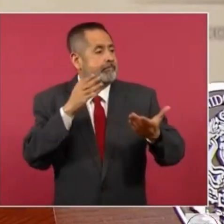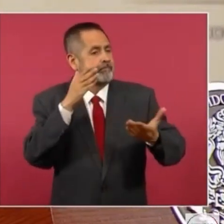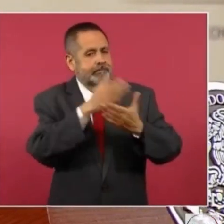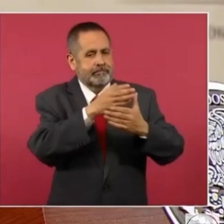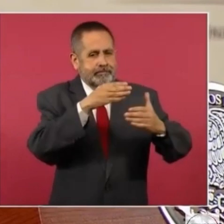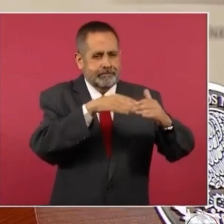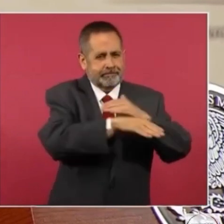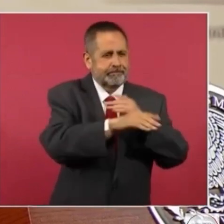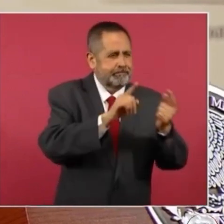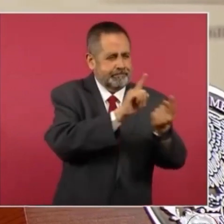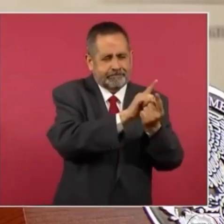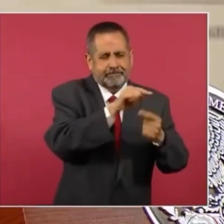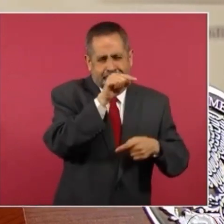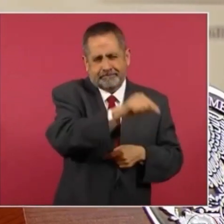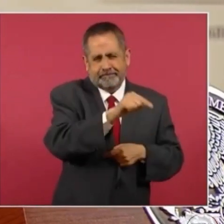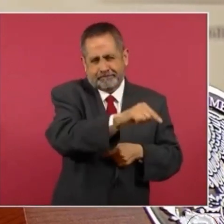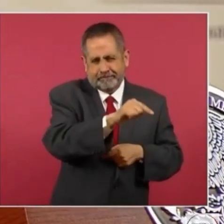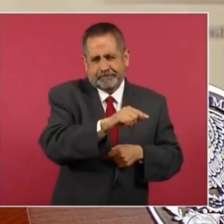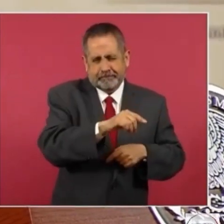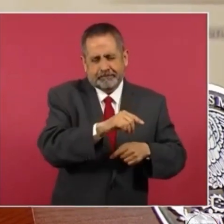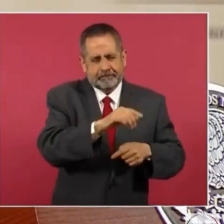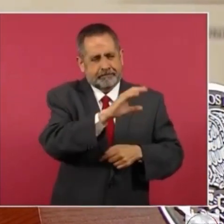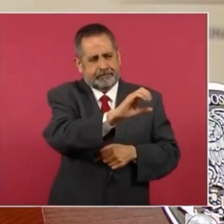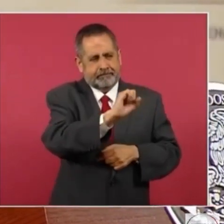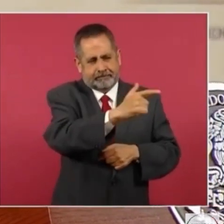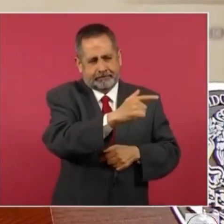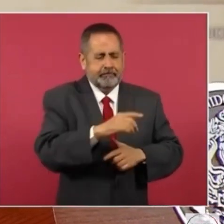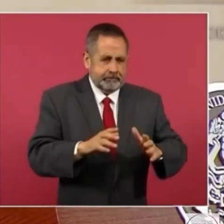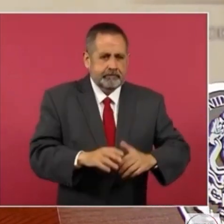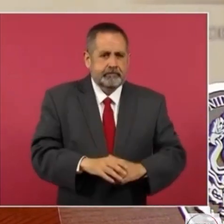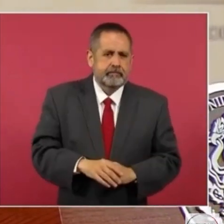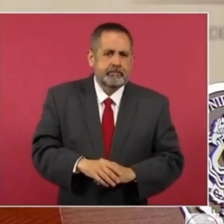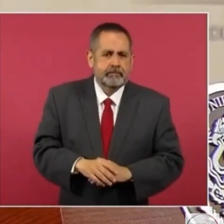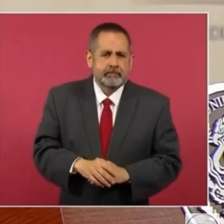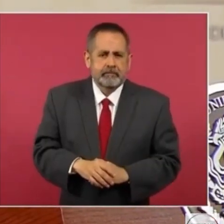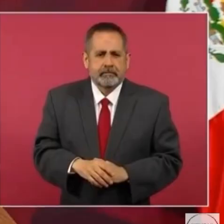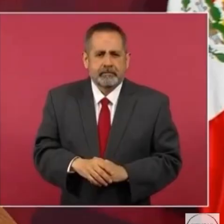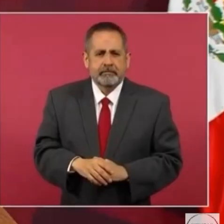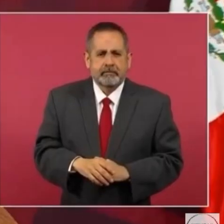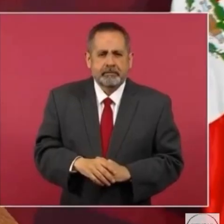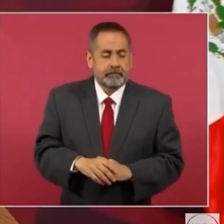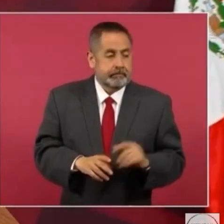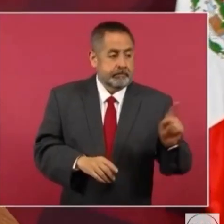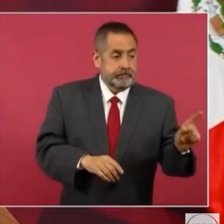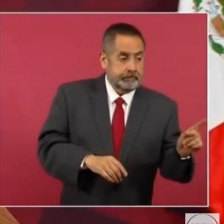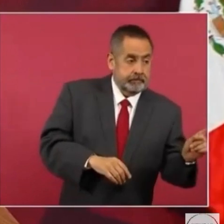amigo, pero él no lo sabía.